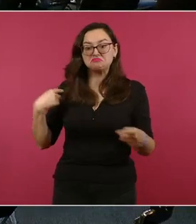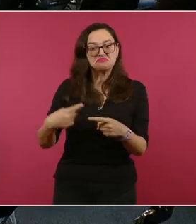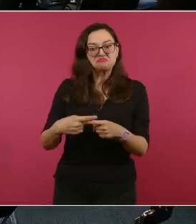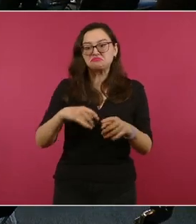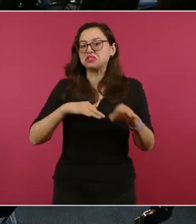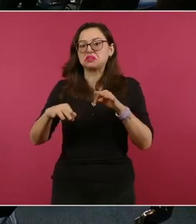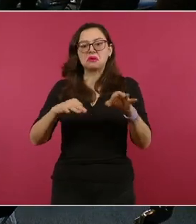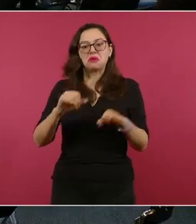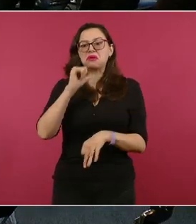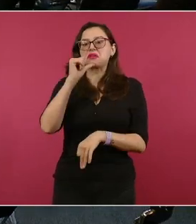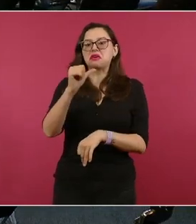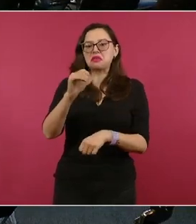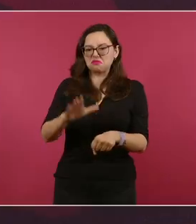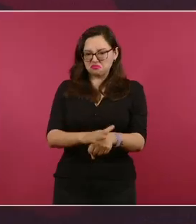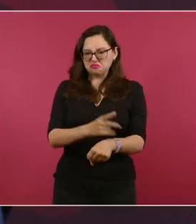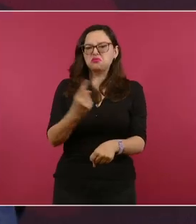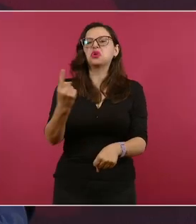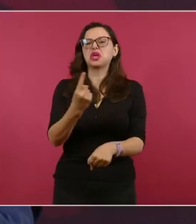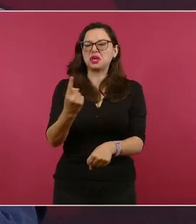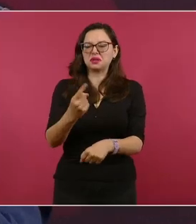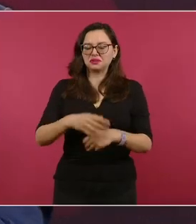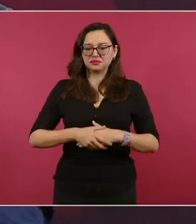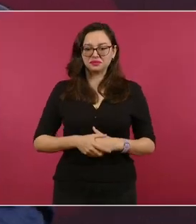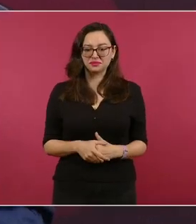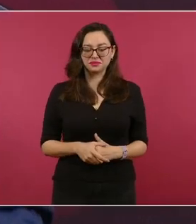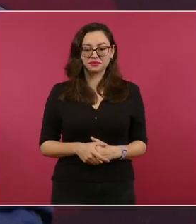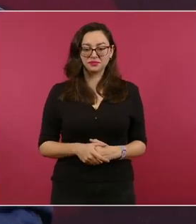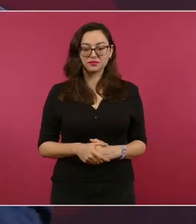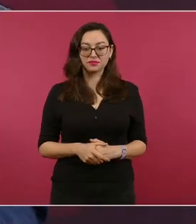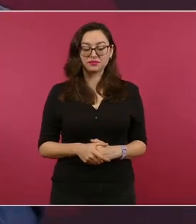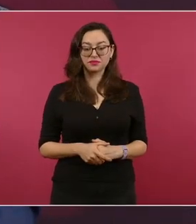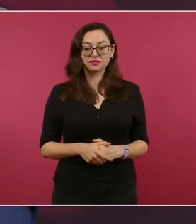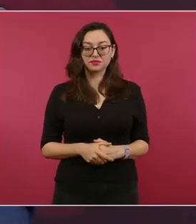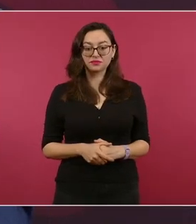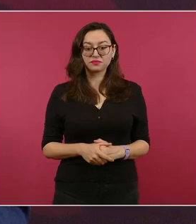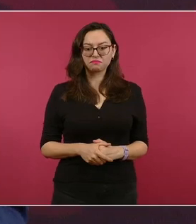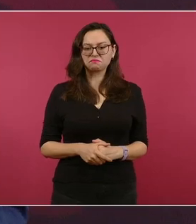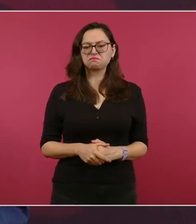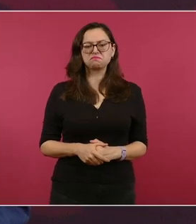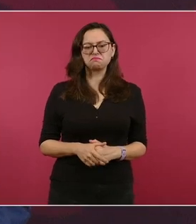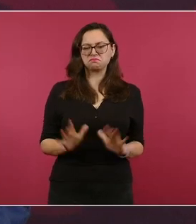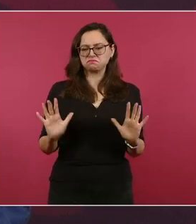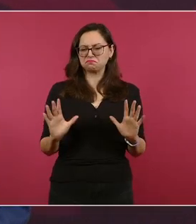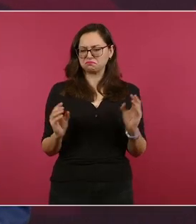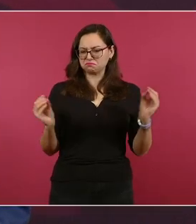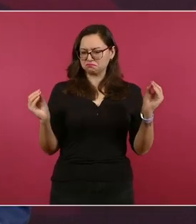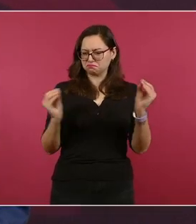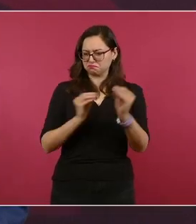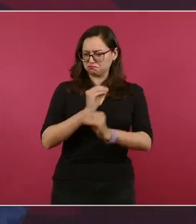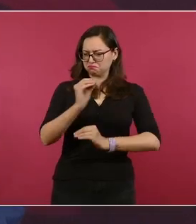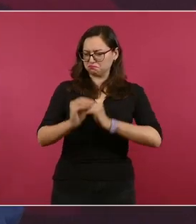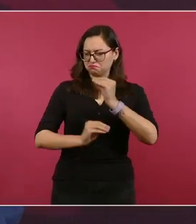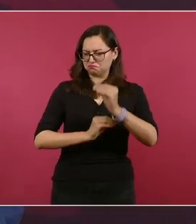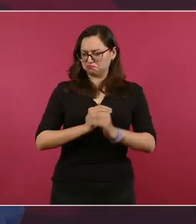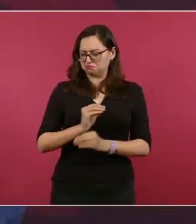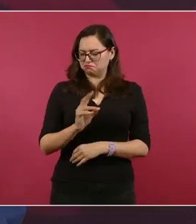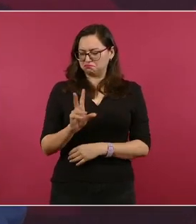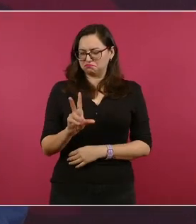caso? Bueno, no se trata de polemizar, nada